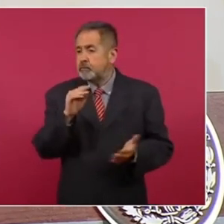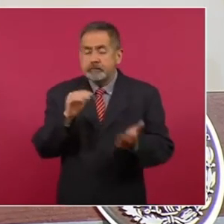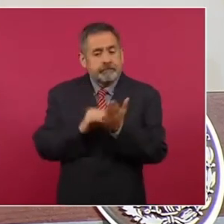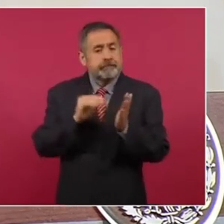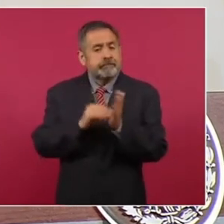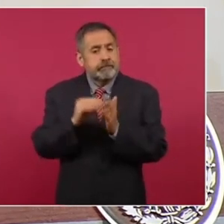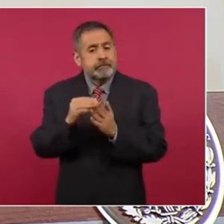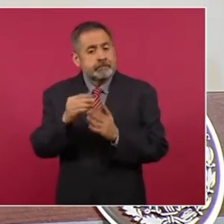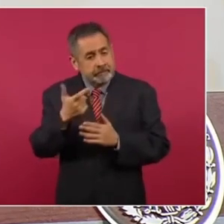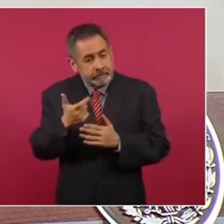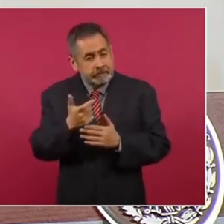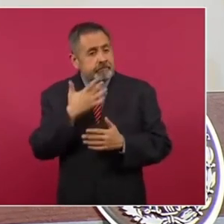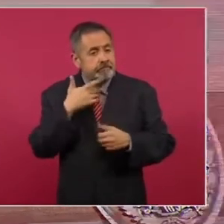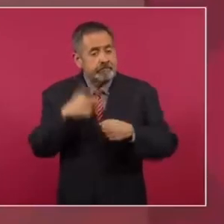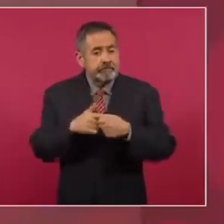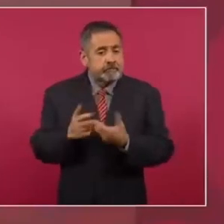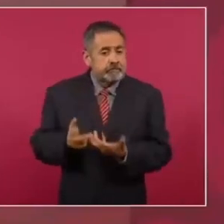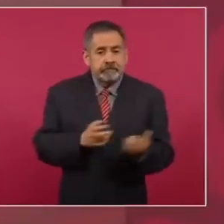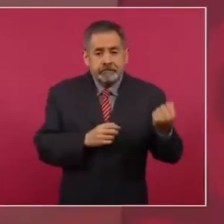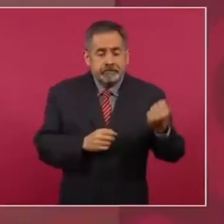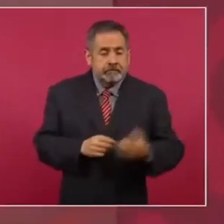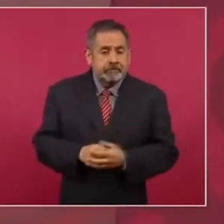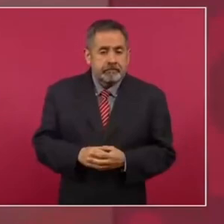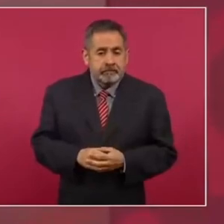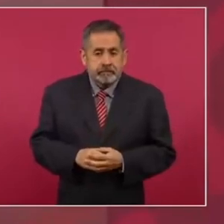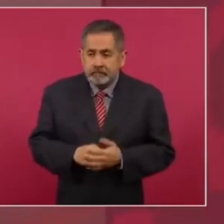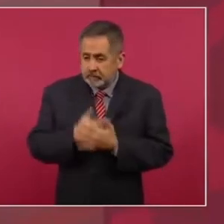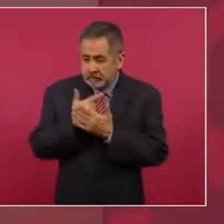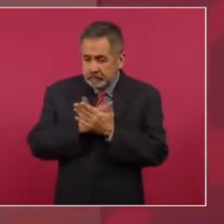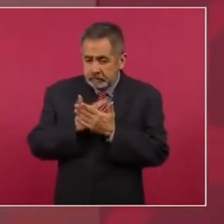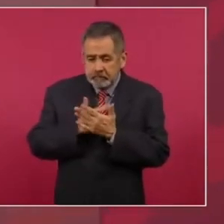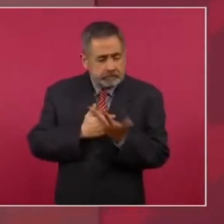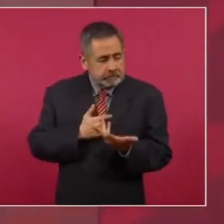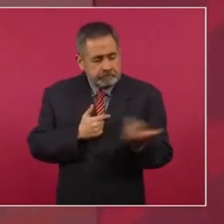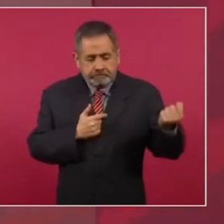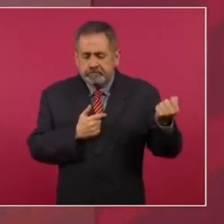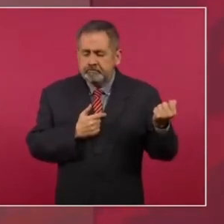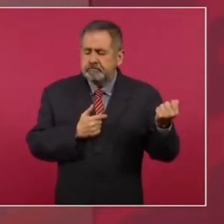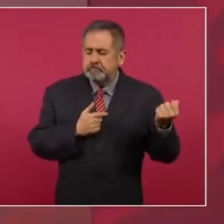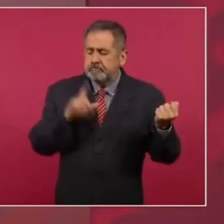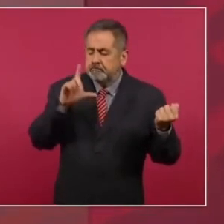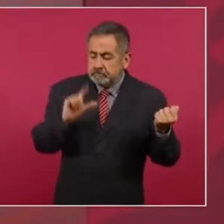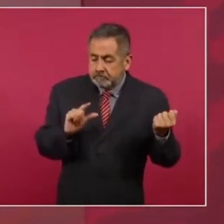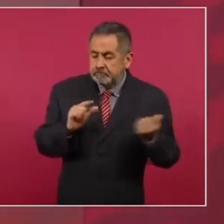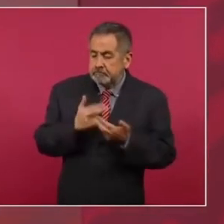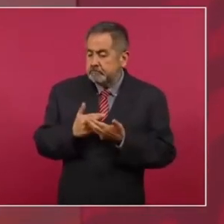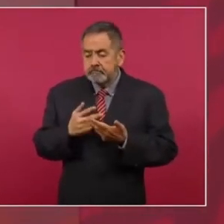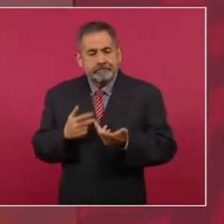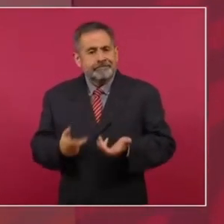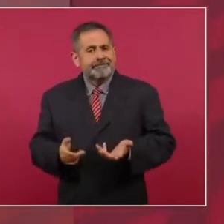era lo que tenían contabilizado por el robo.